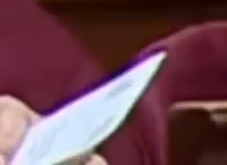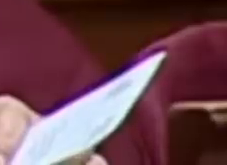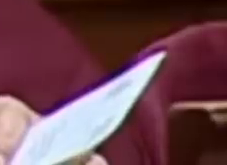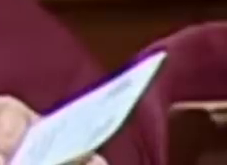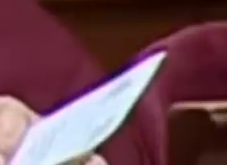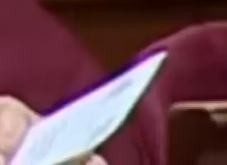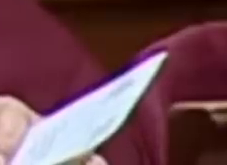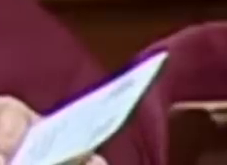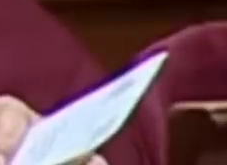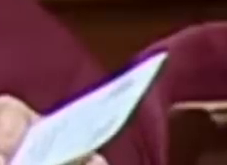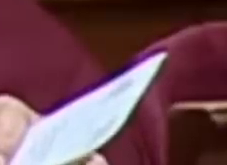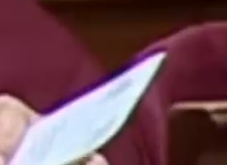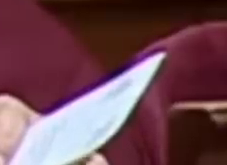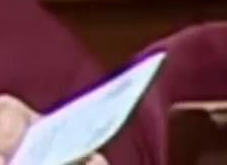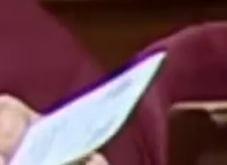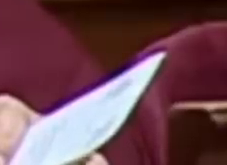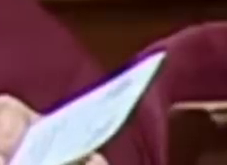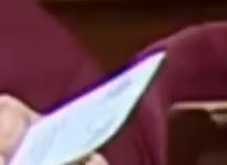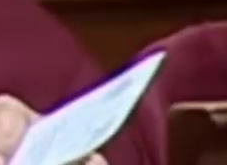finales y punto.